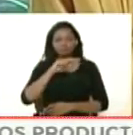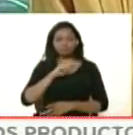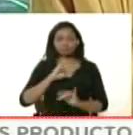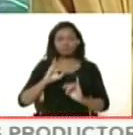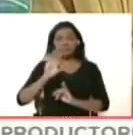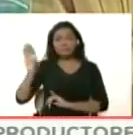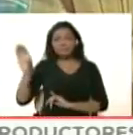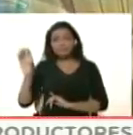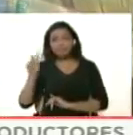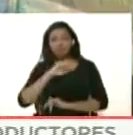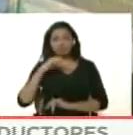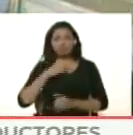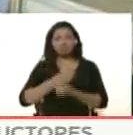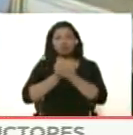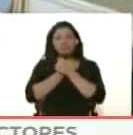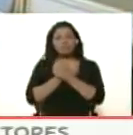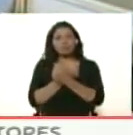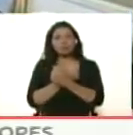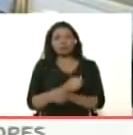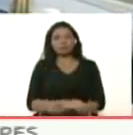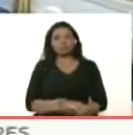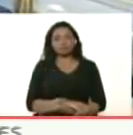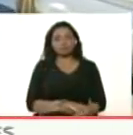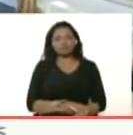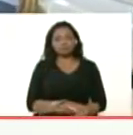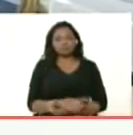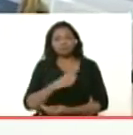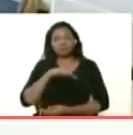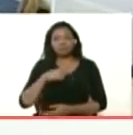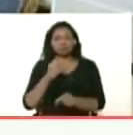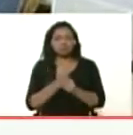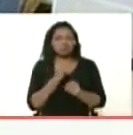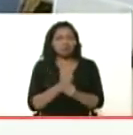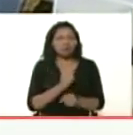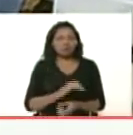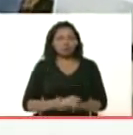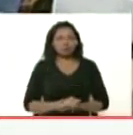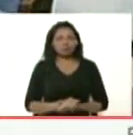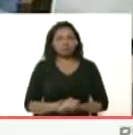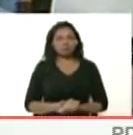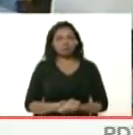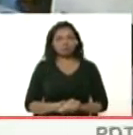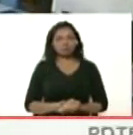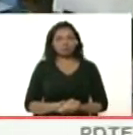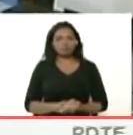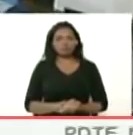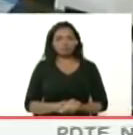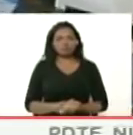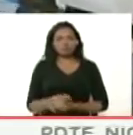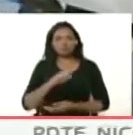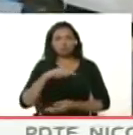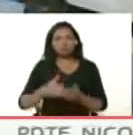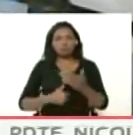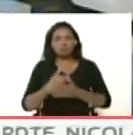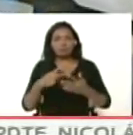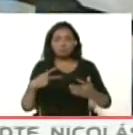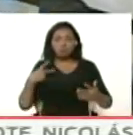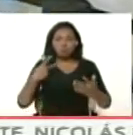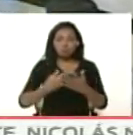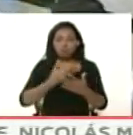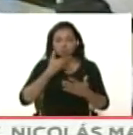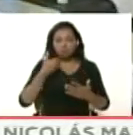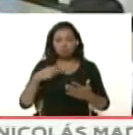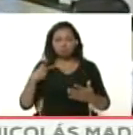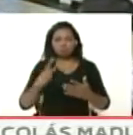dedicarle nuestro amor, nuestro trabajo, nuestra mayor voluntad, nuestra mejor